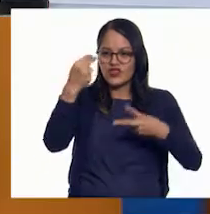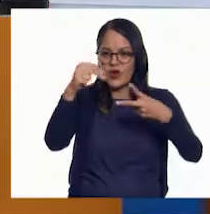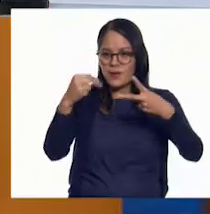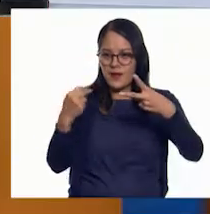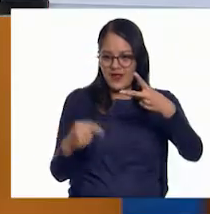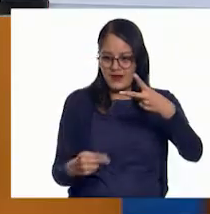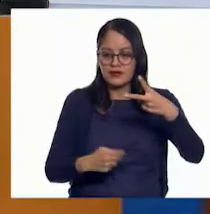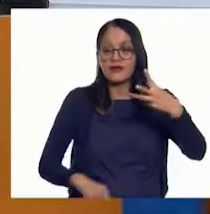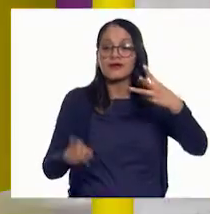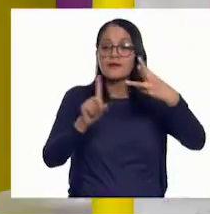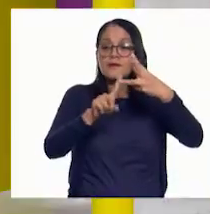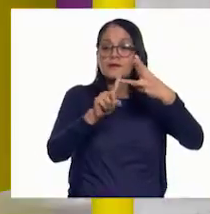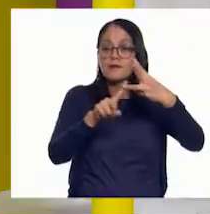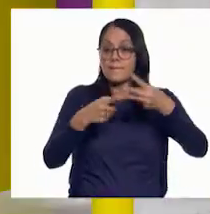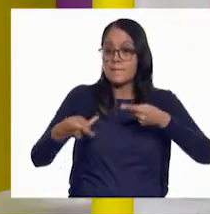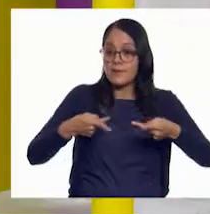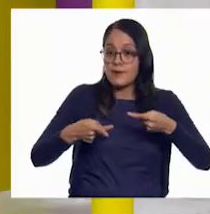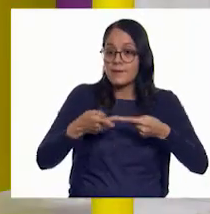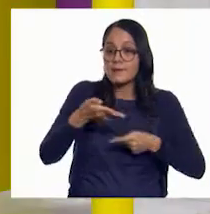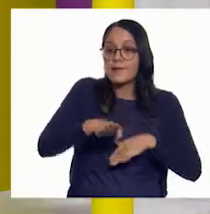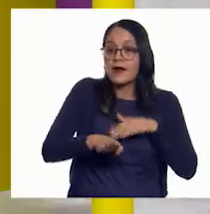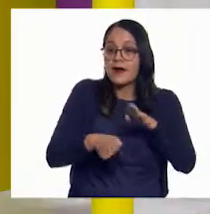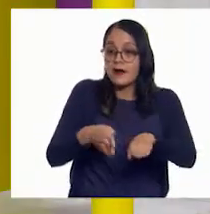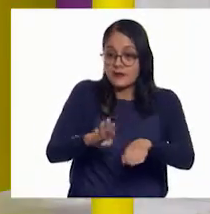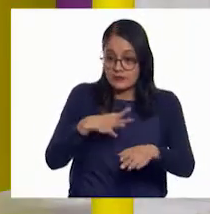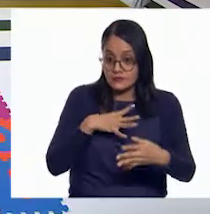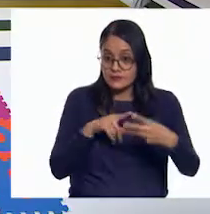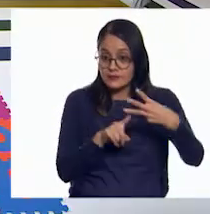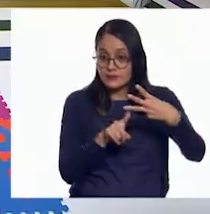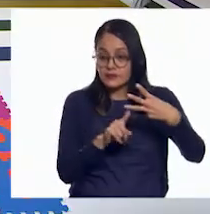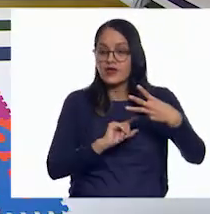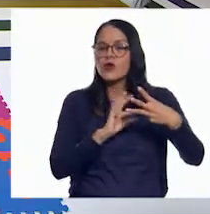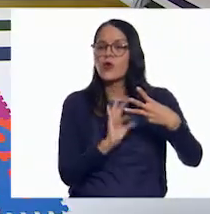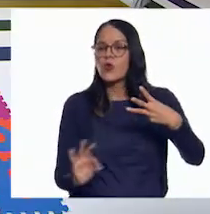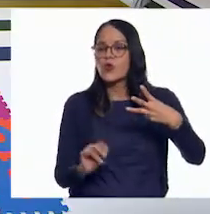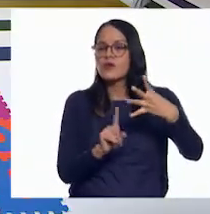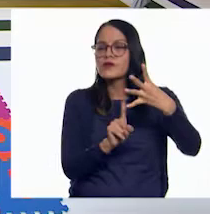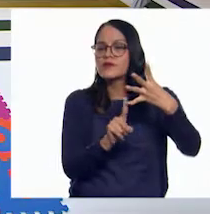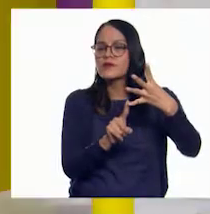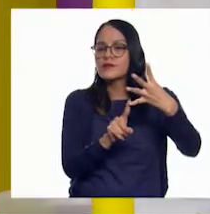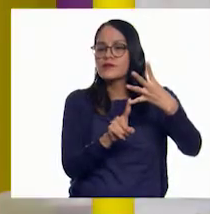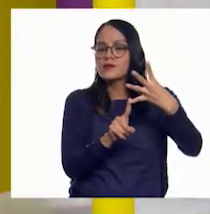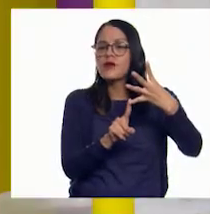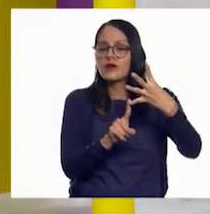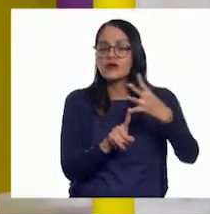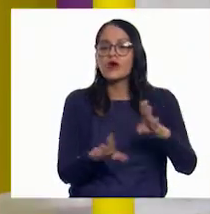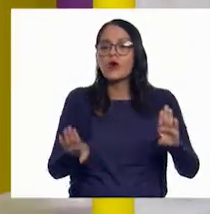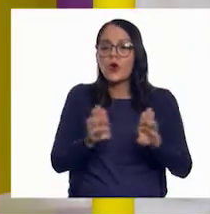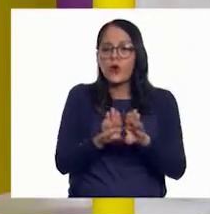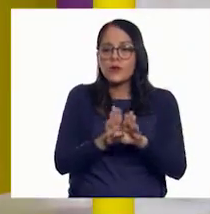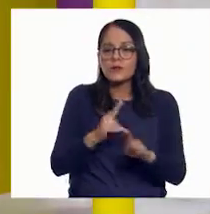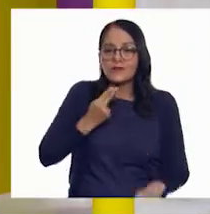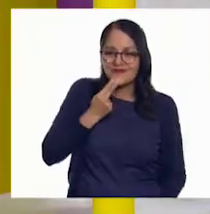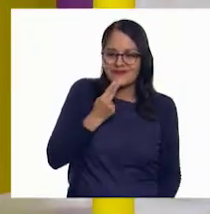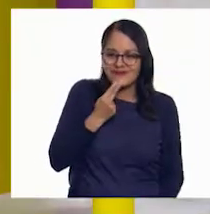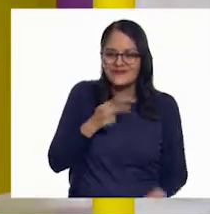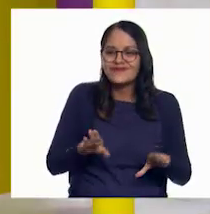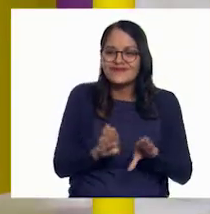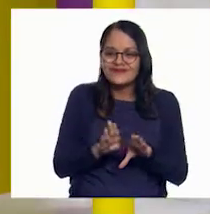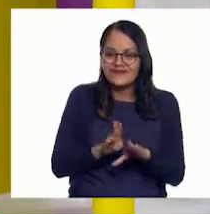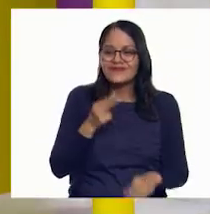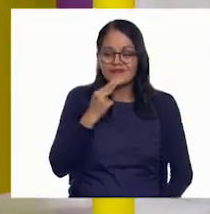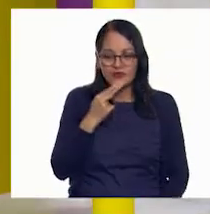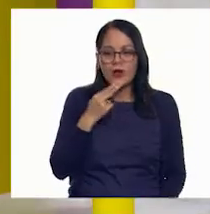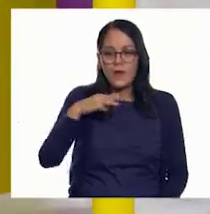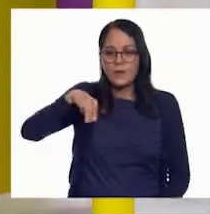de preparación? Sí, claro, también es muy importante. Ok, ¿y cuál es la última parte? El modo de empleo, no se nos puede olvidar, recordemos que es súper